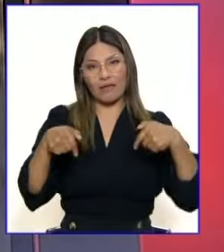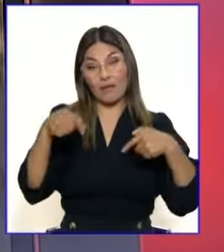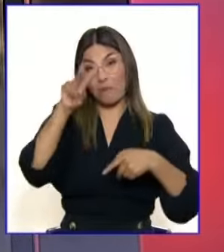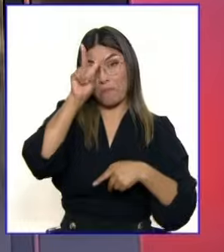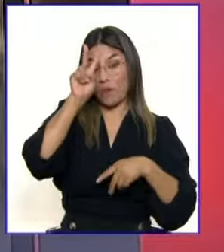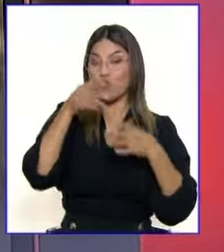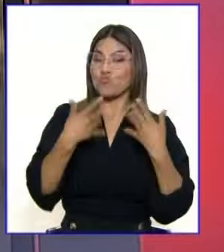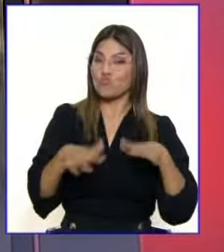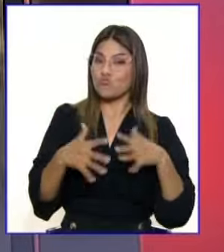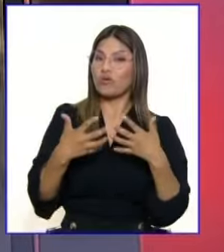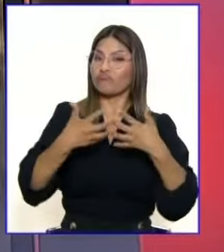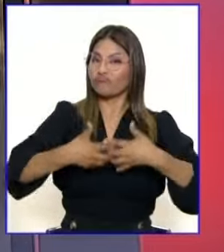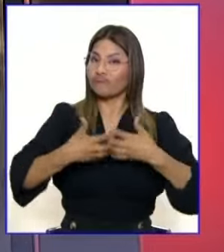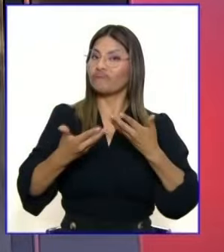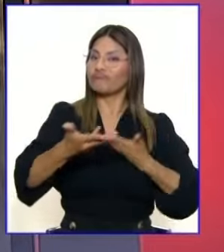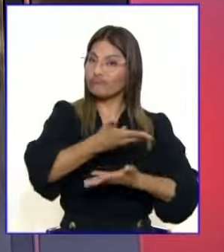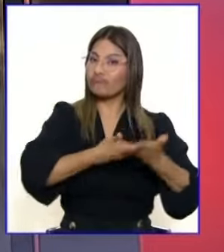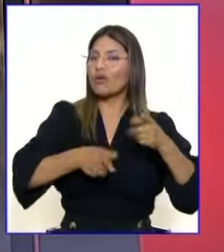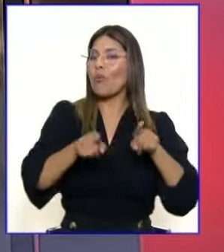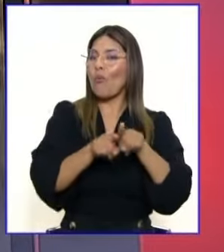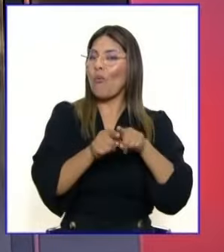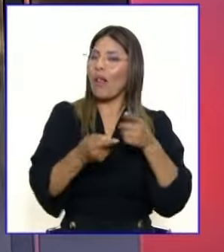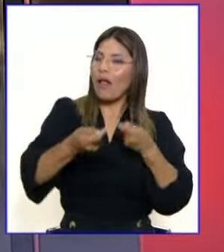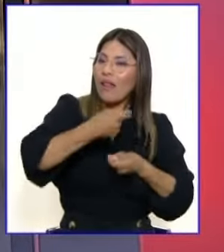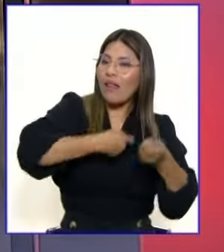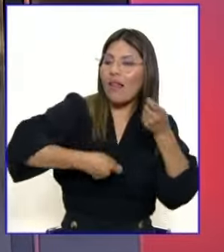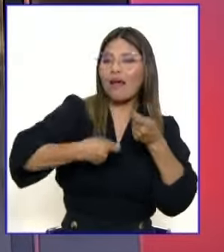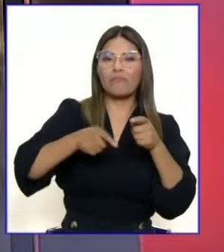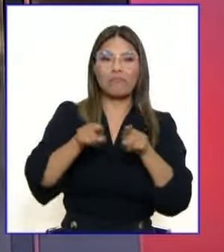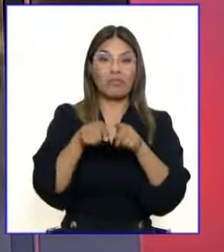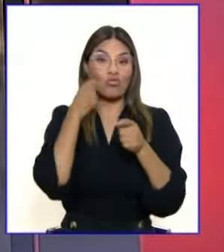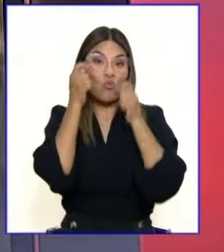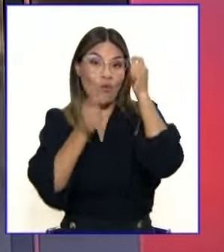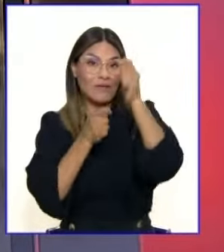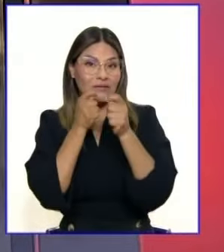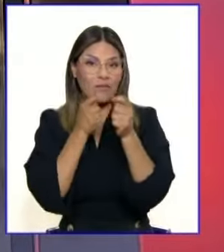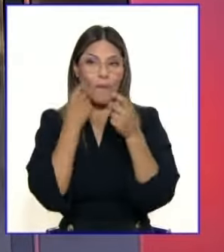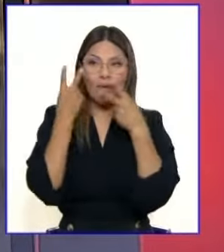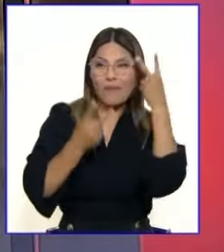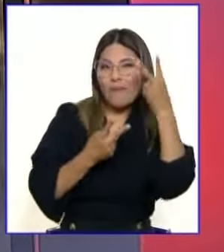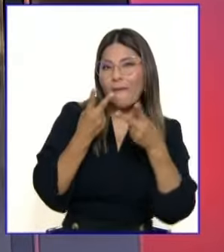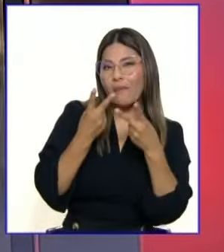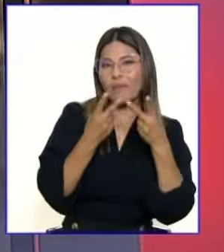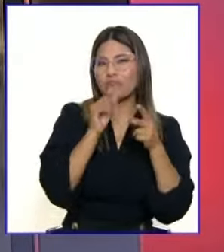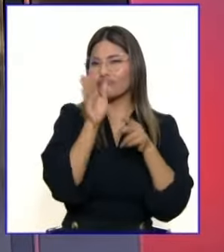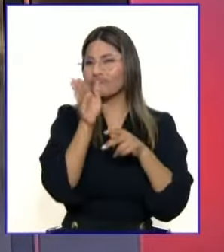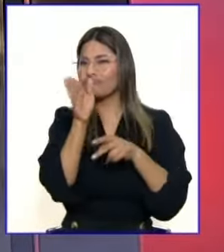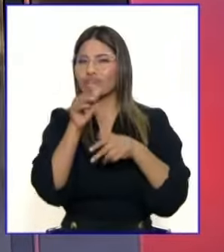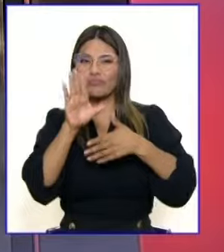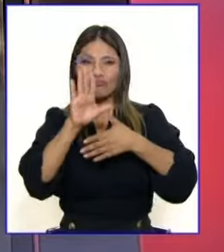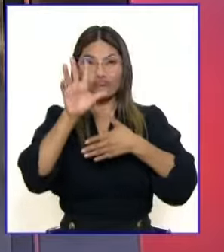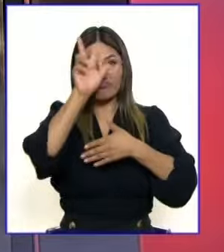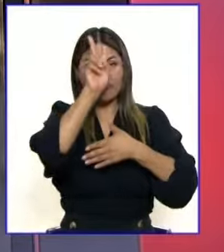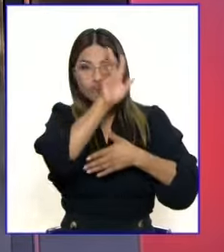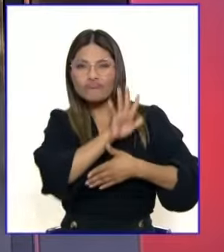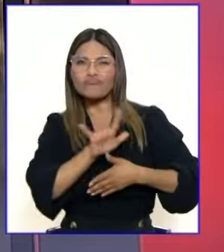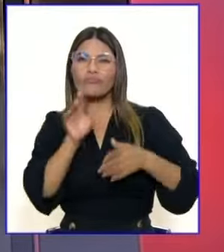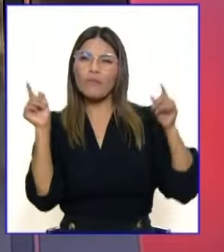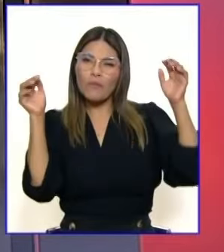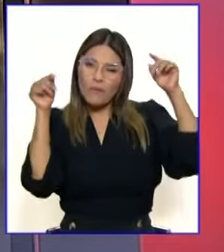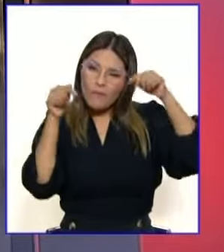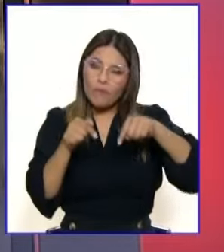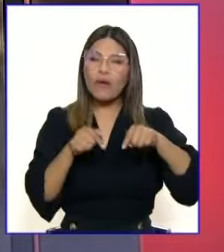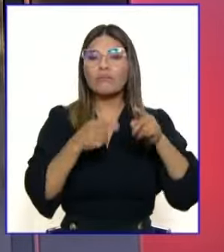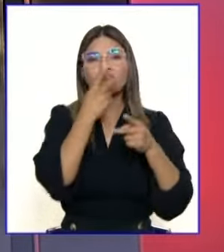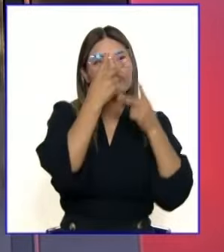industria que genera muchos empleos y que genera muchas otras industrias que están ligadas. El turismo es un ecosistema que